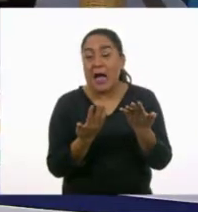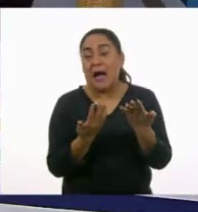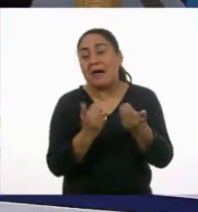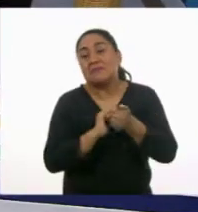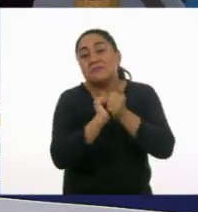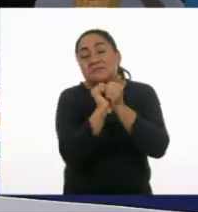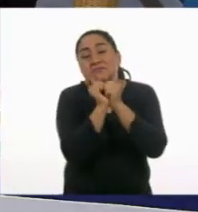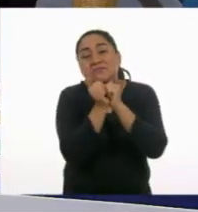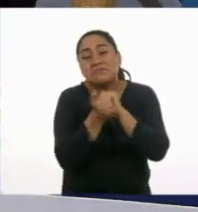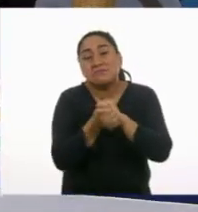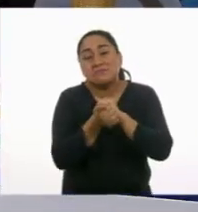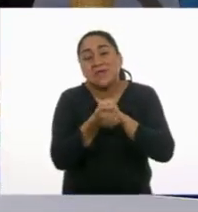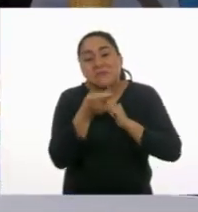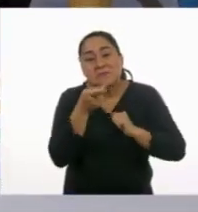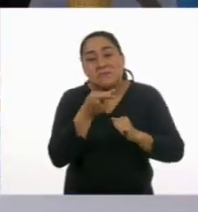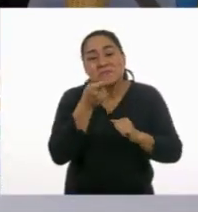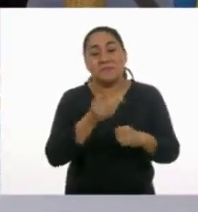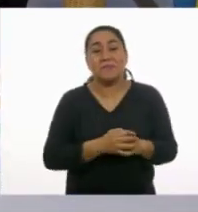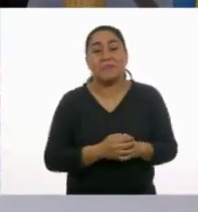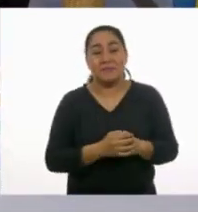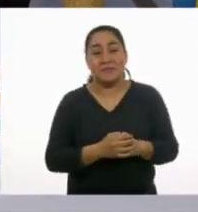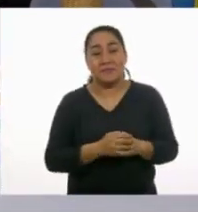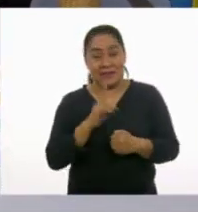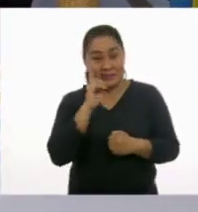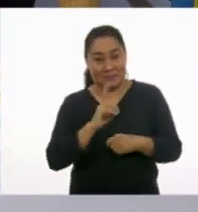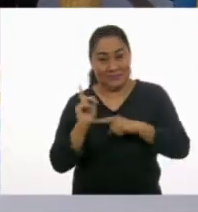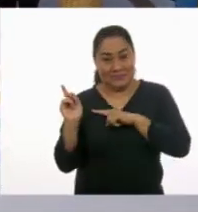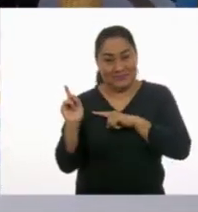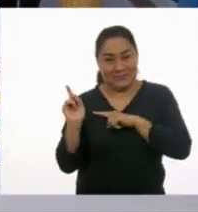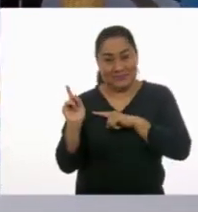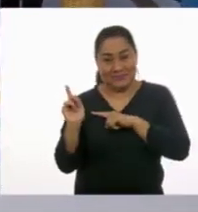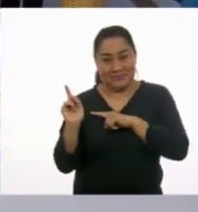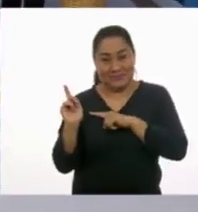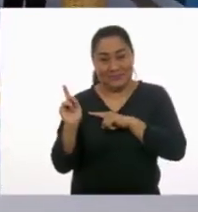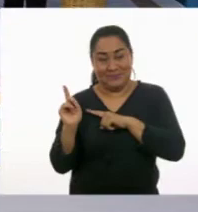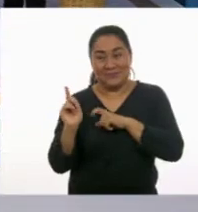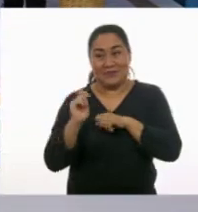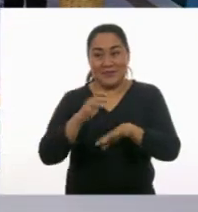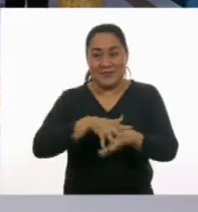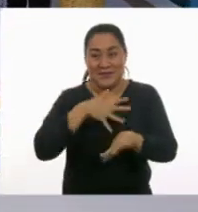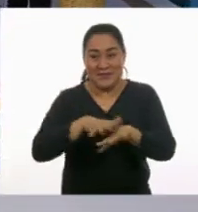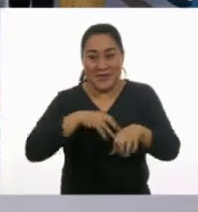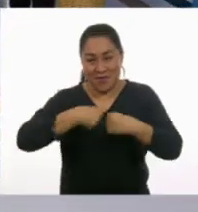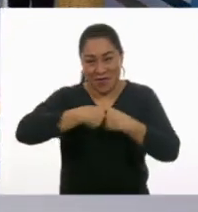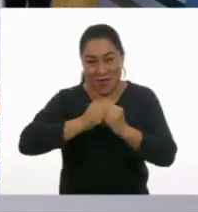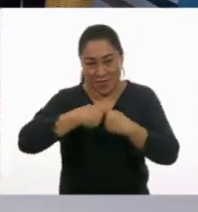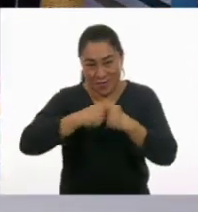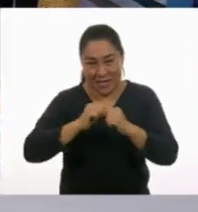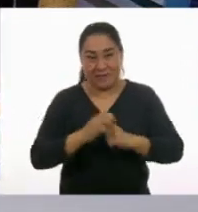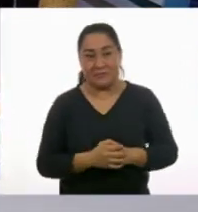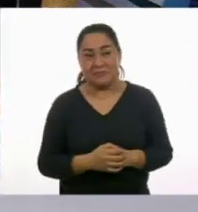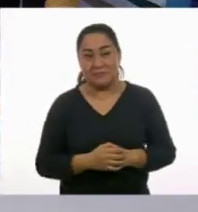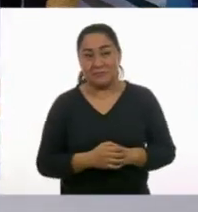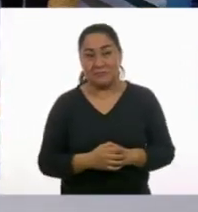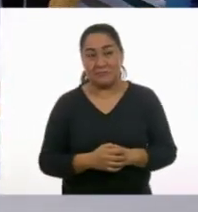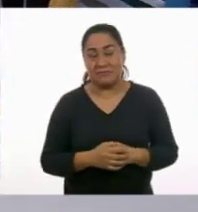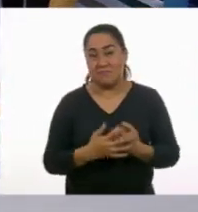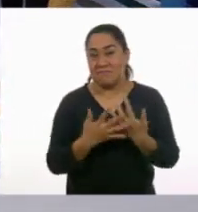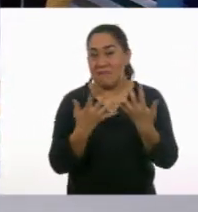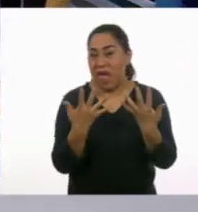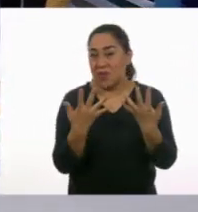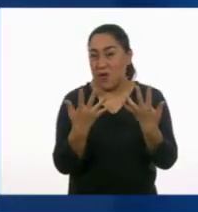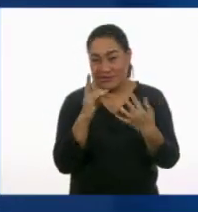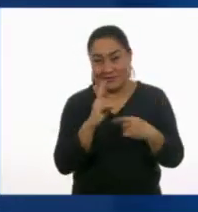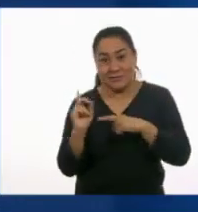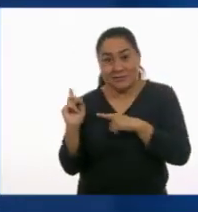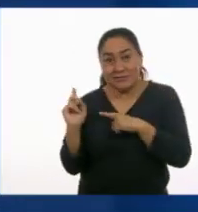Y en sus rodillas están encontradas así. Ay. Y sus manos están así.